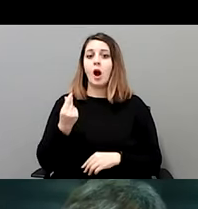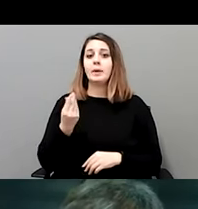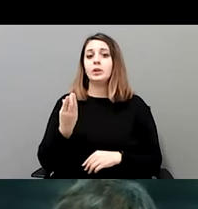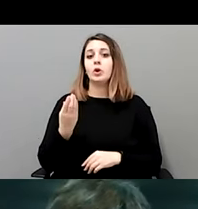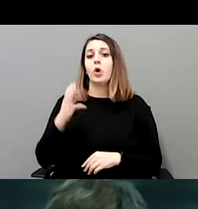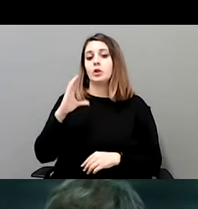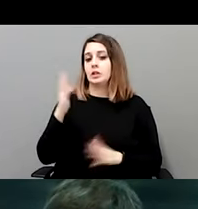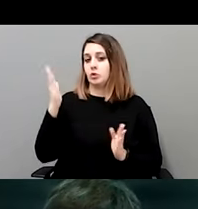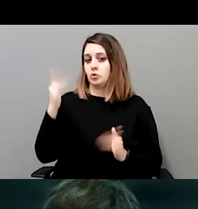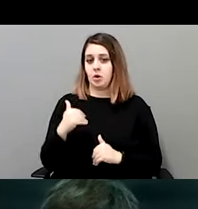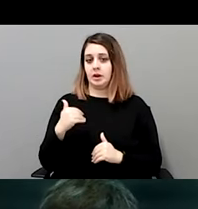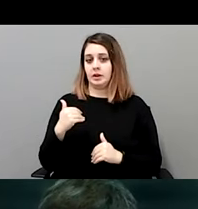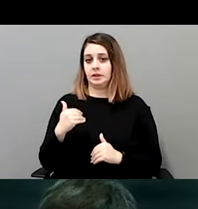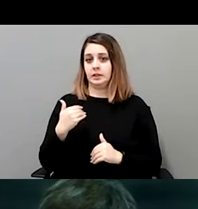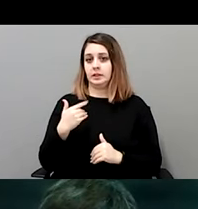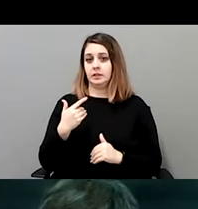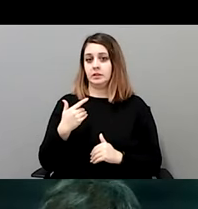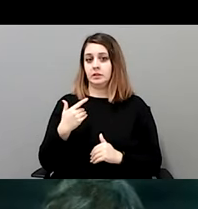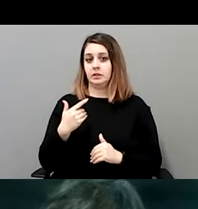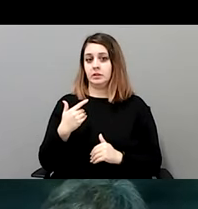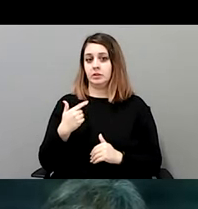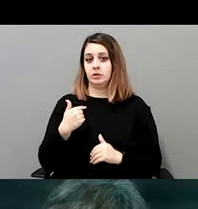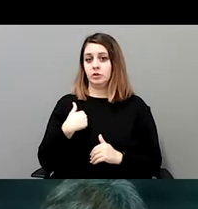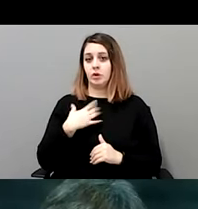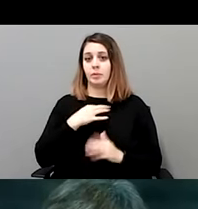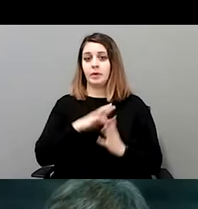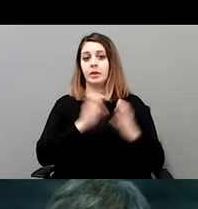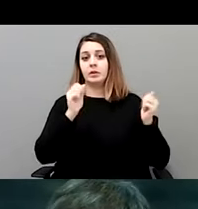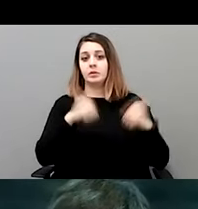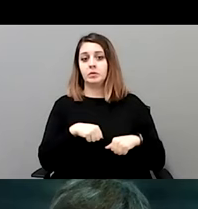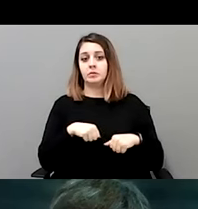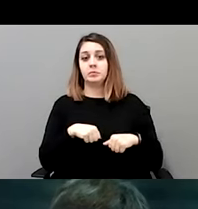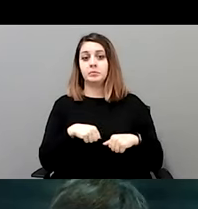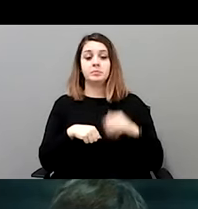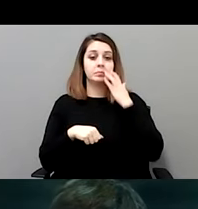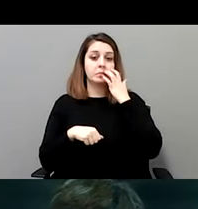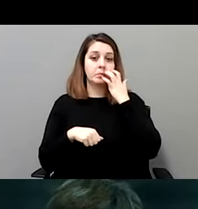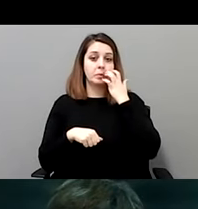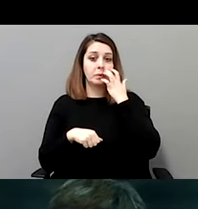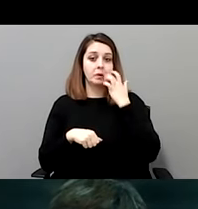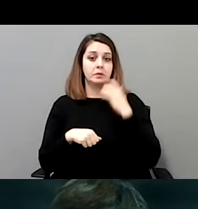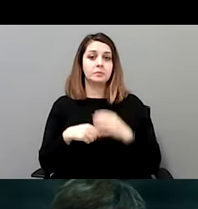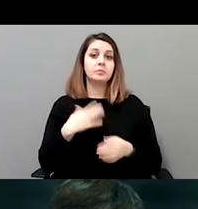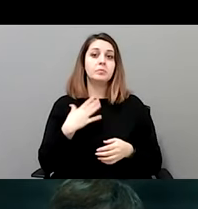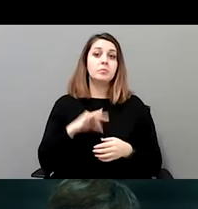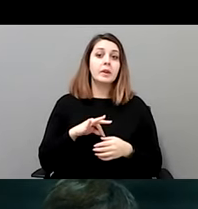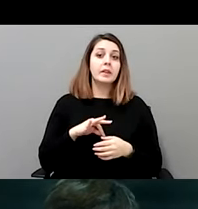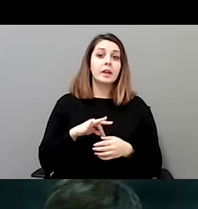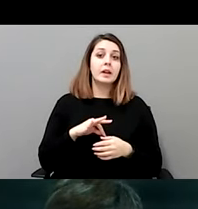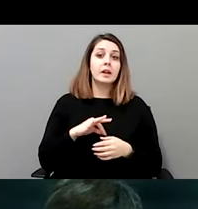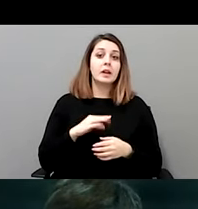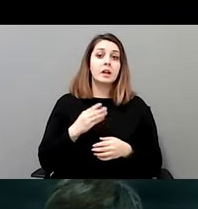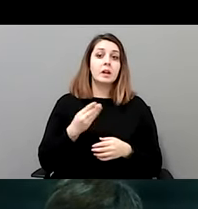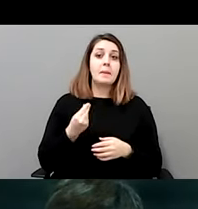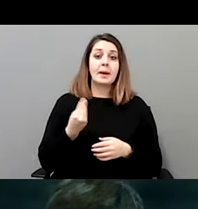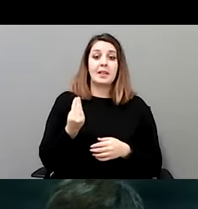considero consensuarlo con el AP o la AP, puede haber o no un